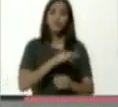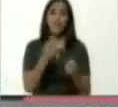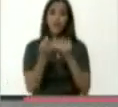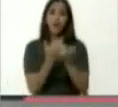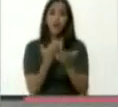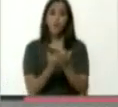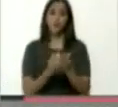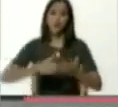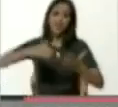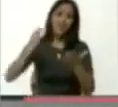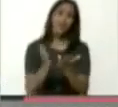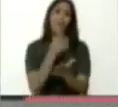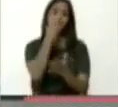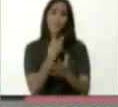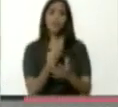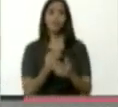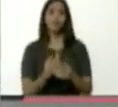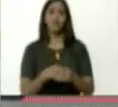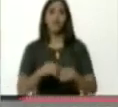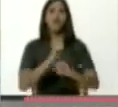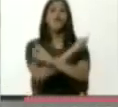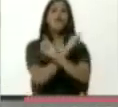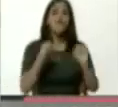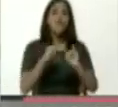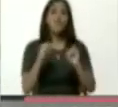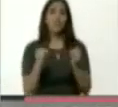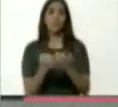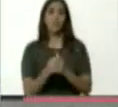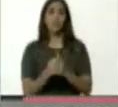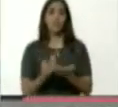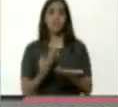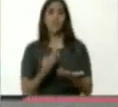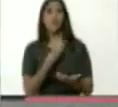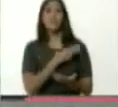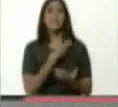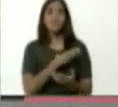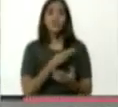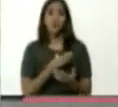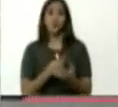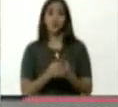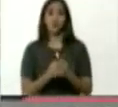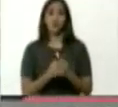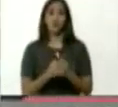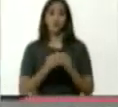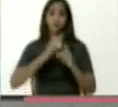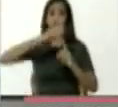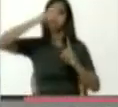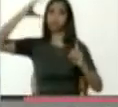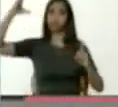pobreza. Detengamos de inmediato los altos niveles de emisión. Frenemos